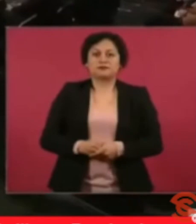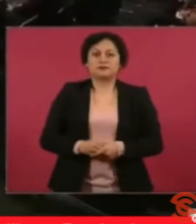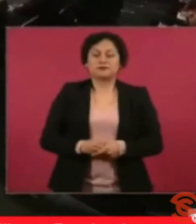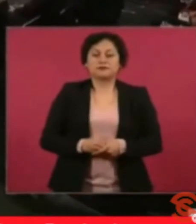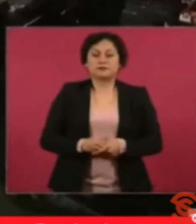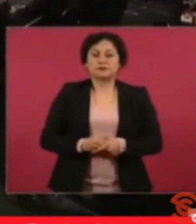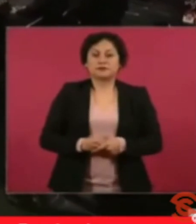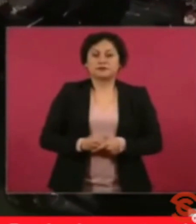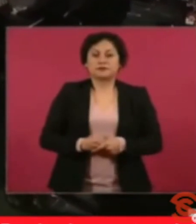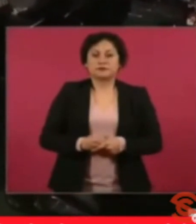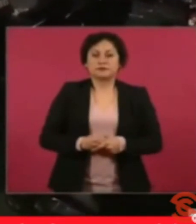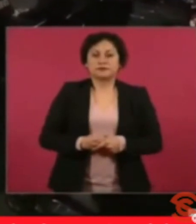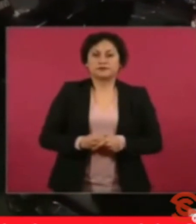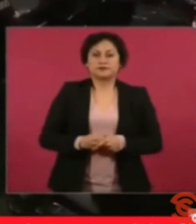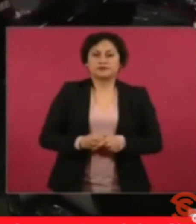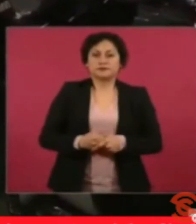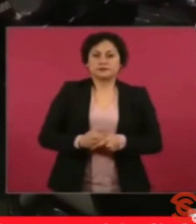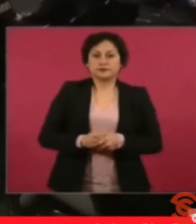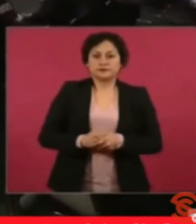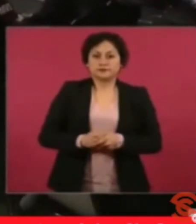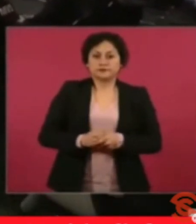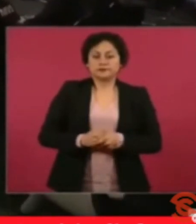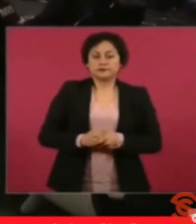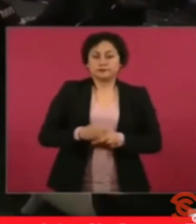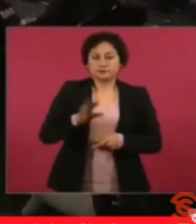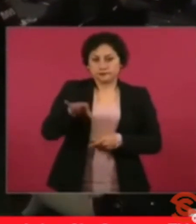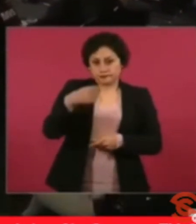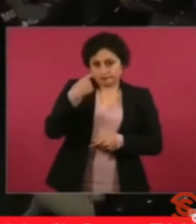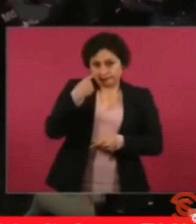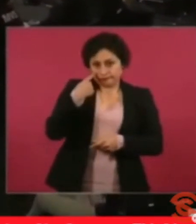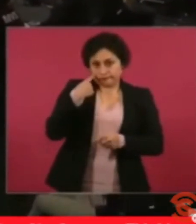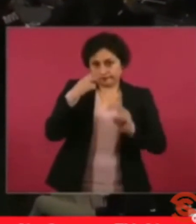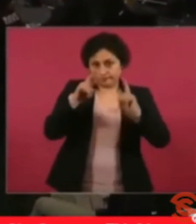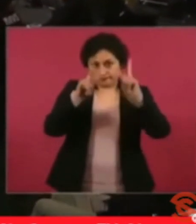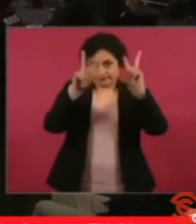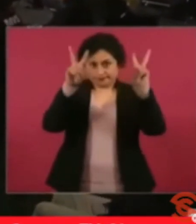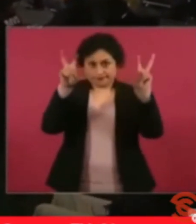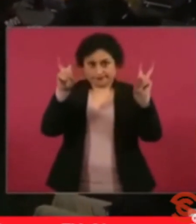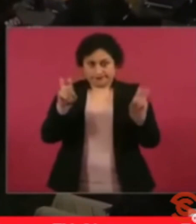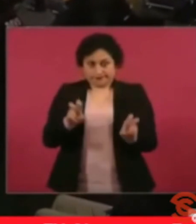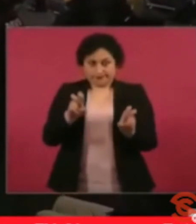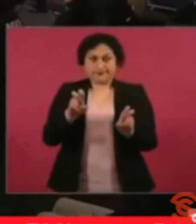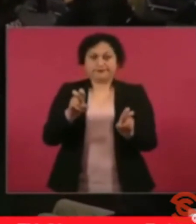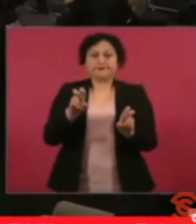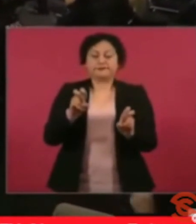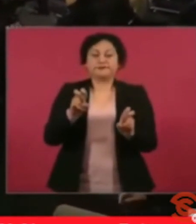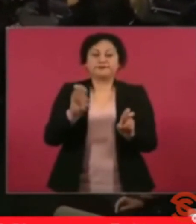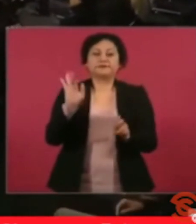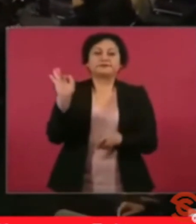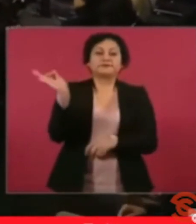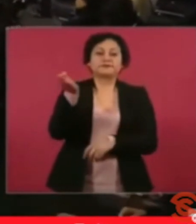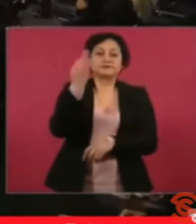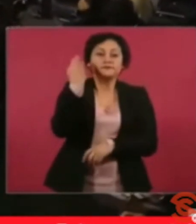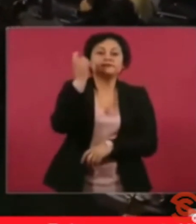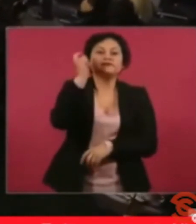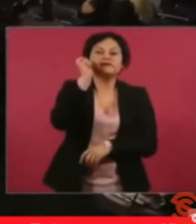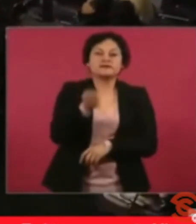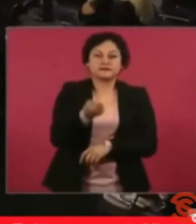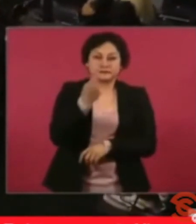bien encabronado y lo que sea. Y aquí no le respondió nada. Se quedó, pero mire, calladito,